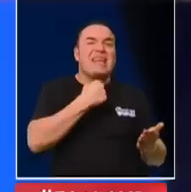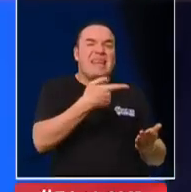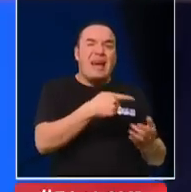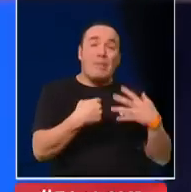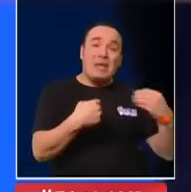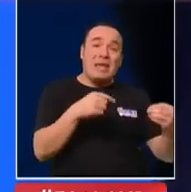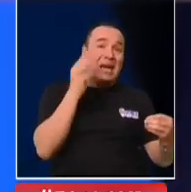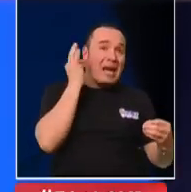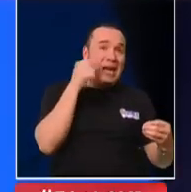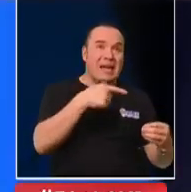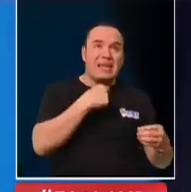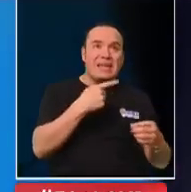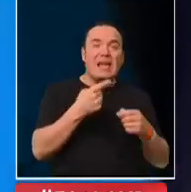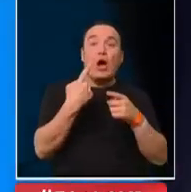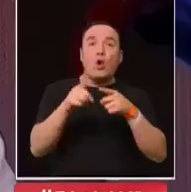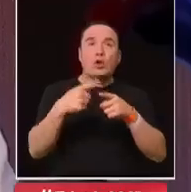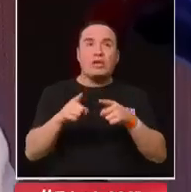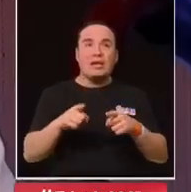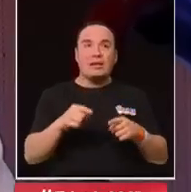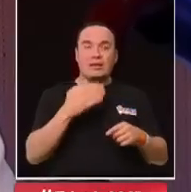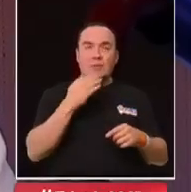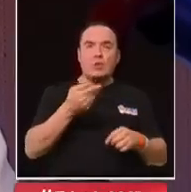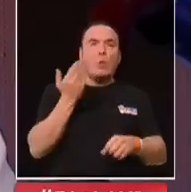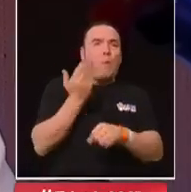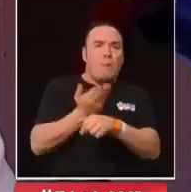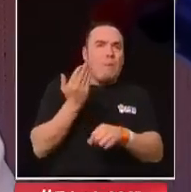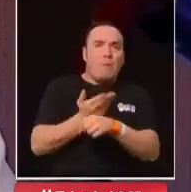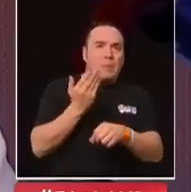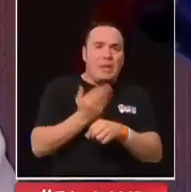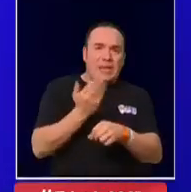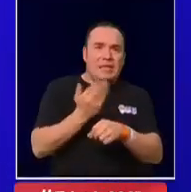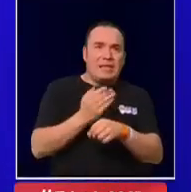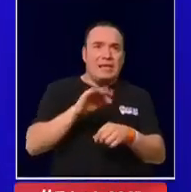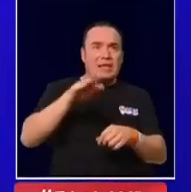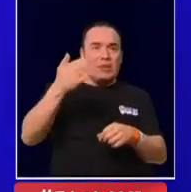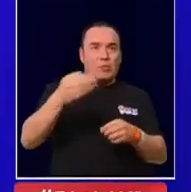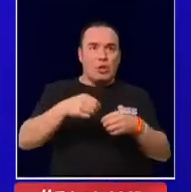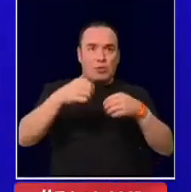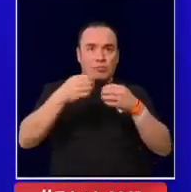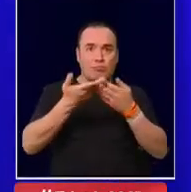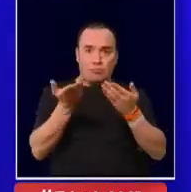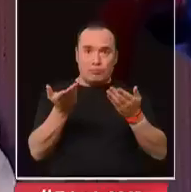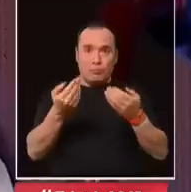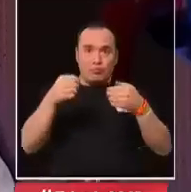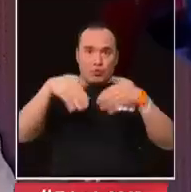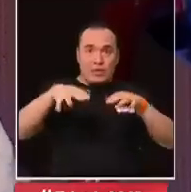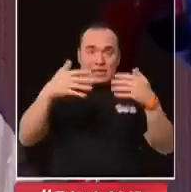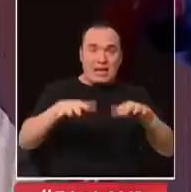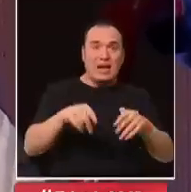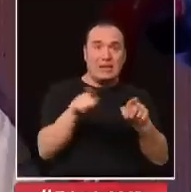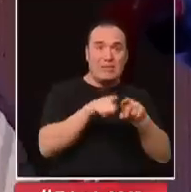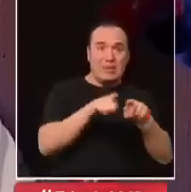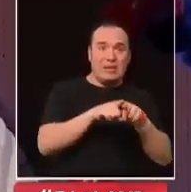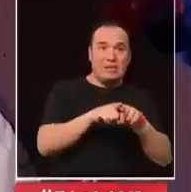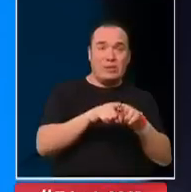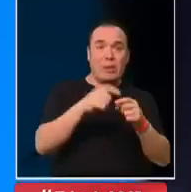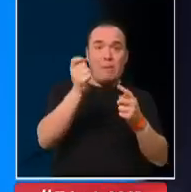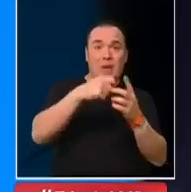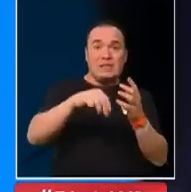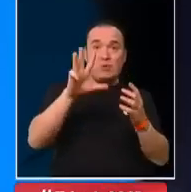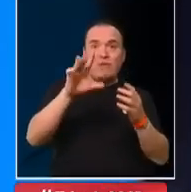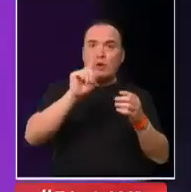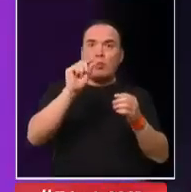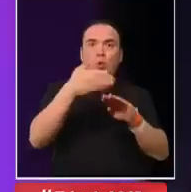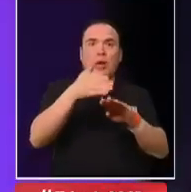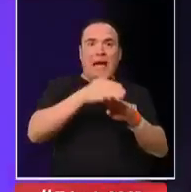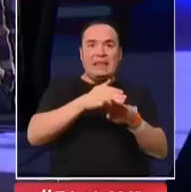y parece que pediste tanto a Pablito que vino antes de tiempo. Sí, vino antes de tiempo, vino un mes